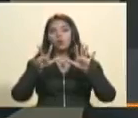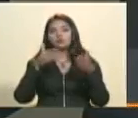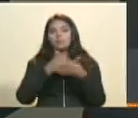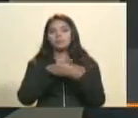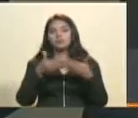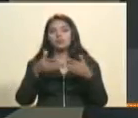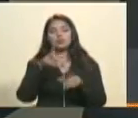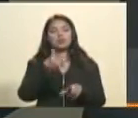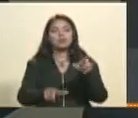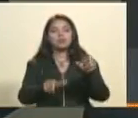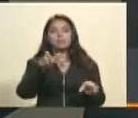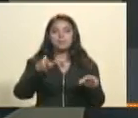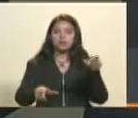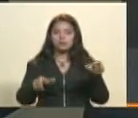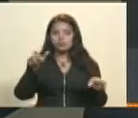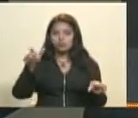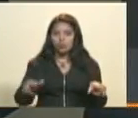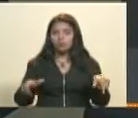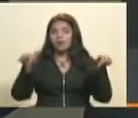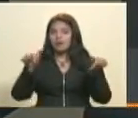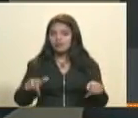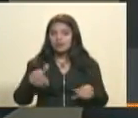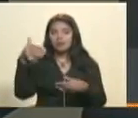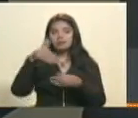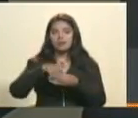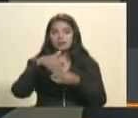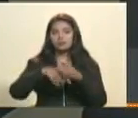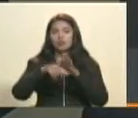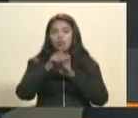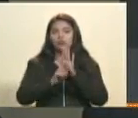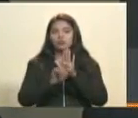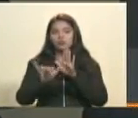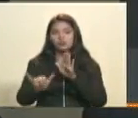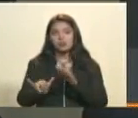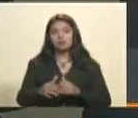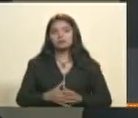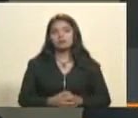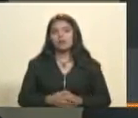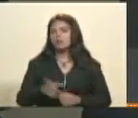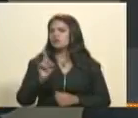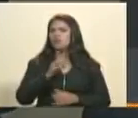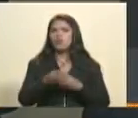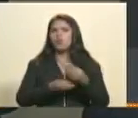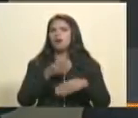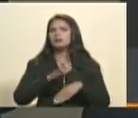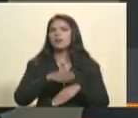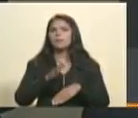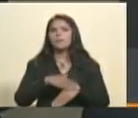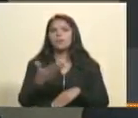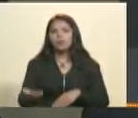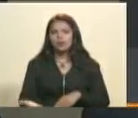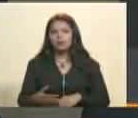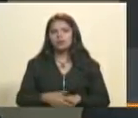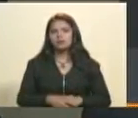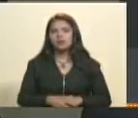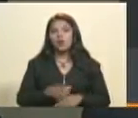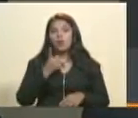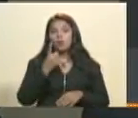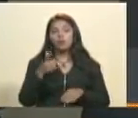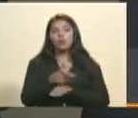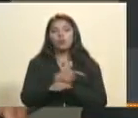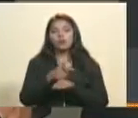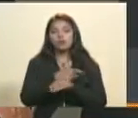de participantes en esta elección constituyente no lo hacen cuando, por ejemplo, un